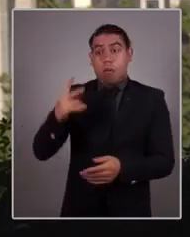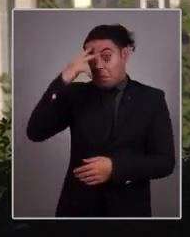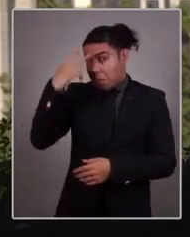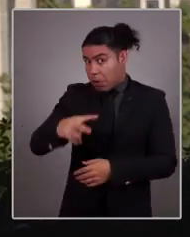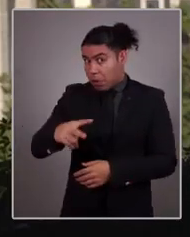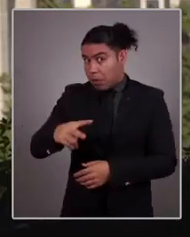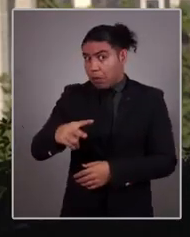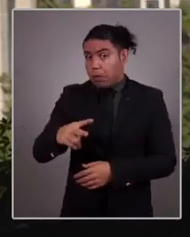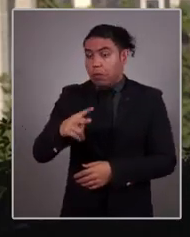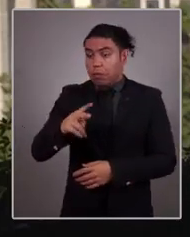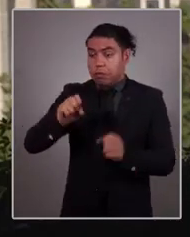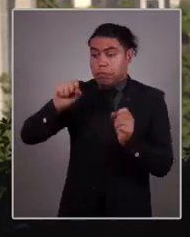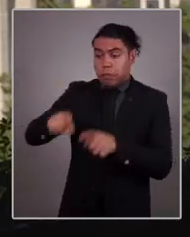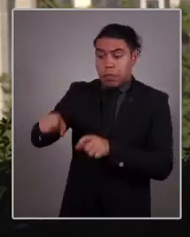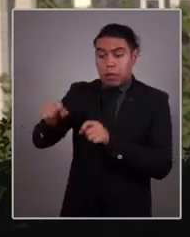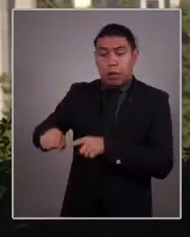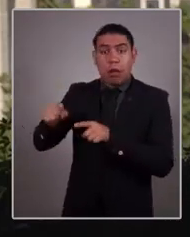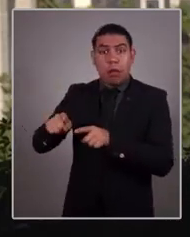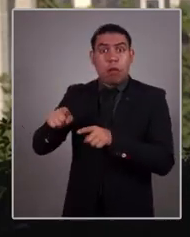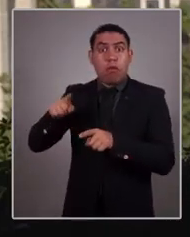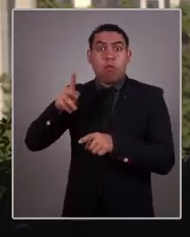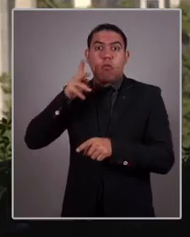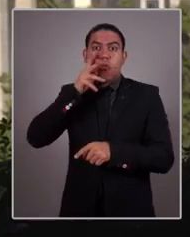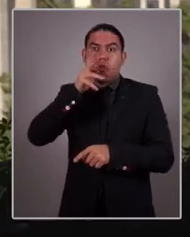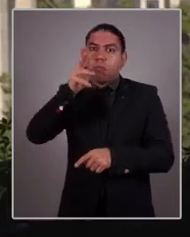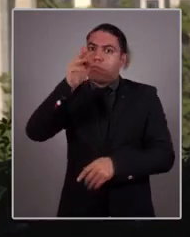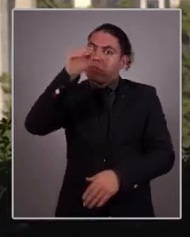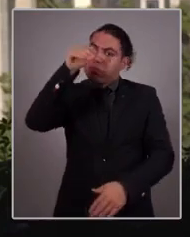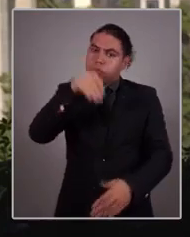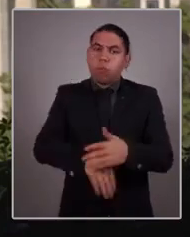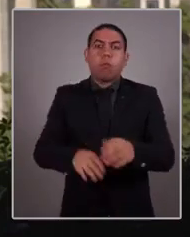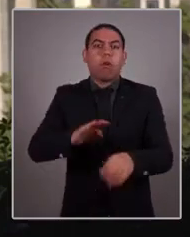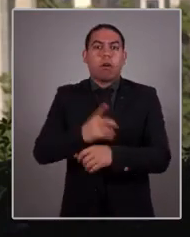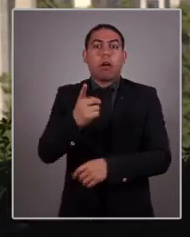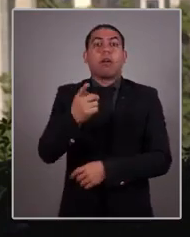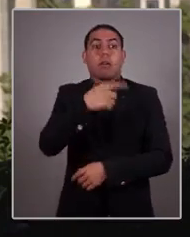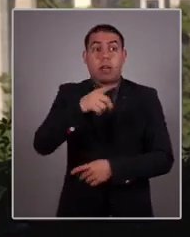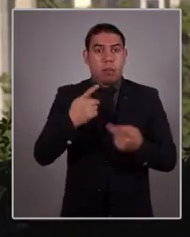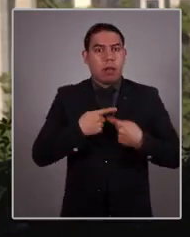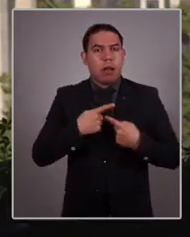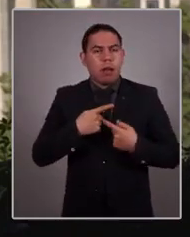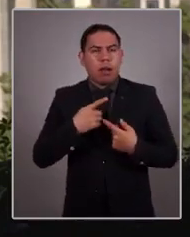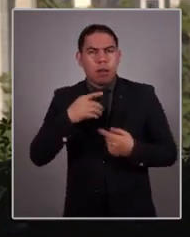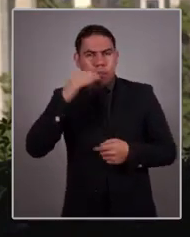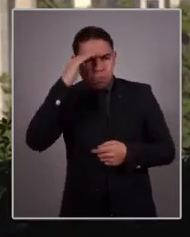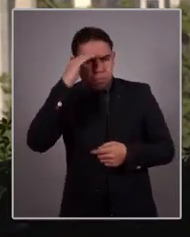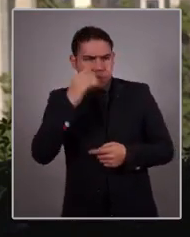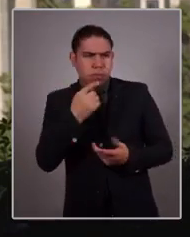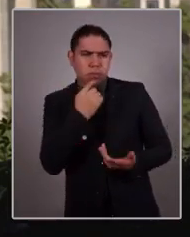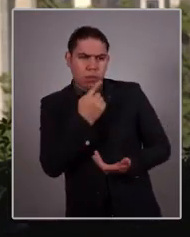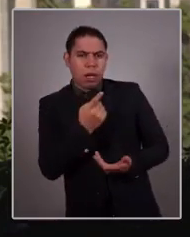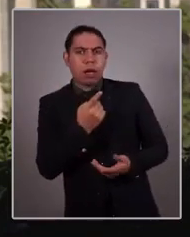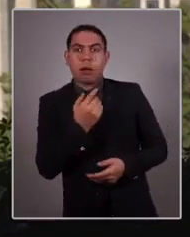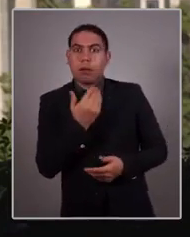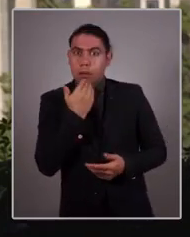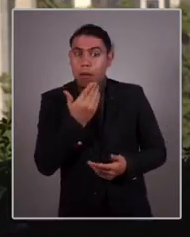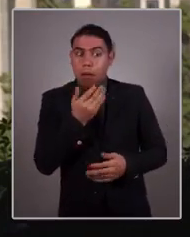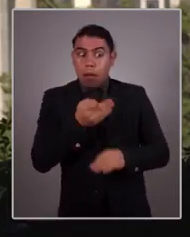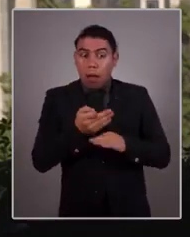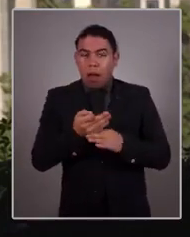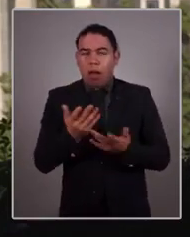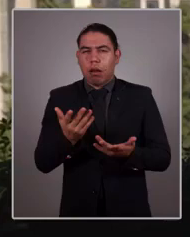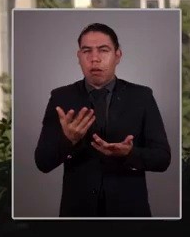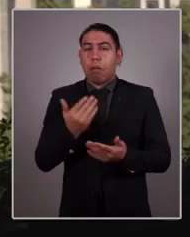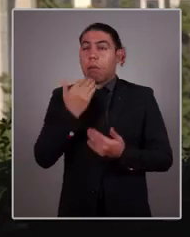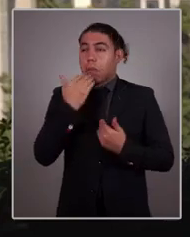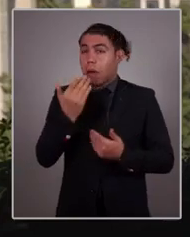actual, las consecuencias serán catastróficas. Y porque nadie en su sano juicio puede decir en este momento que las cosas van por buen